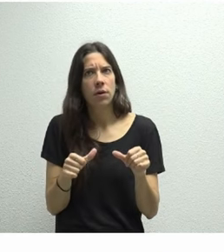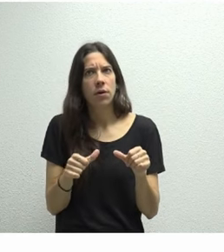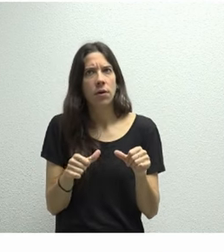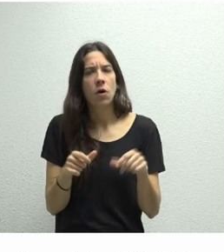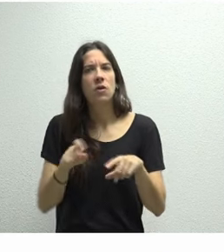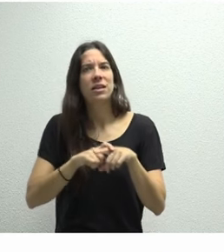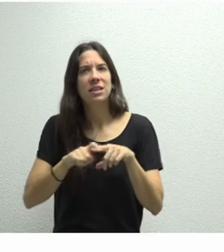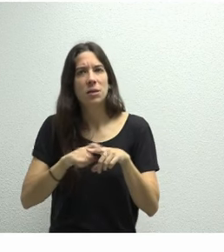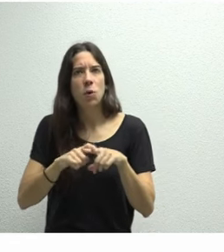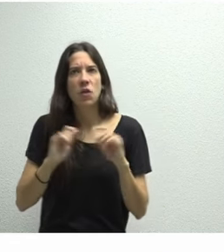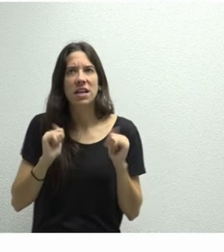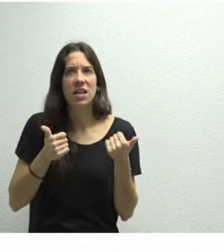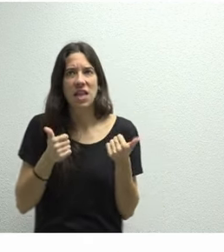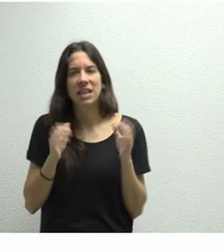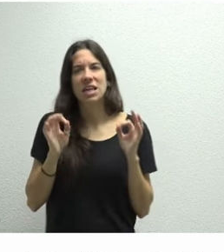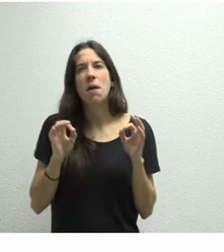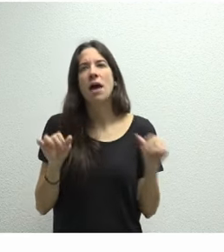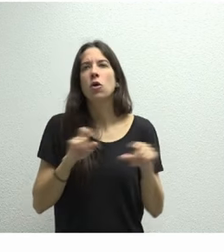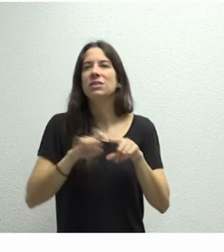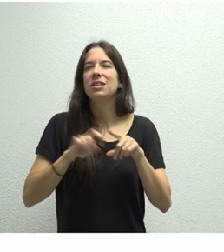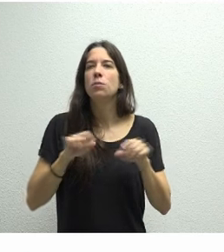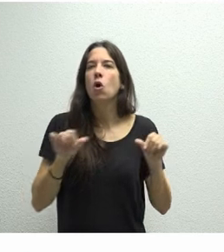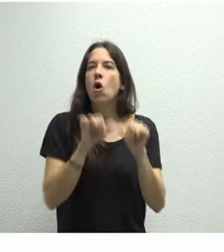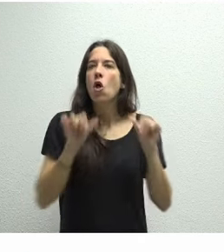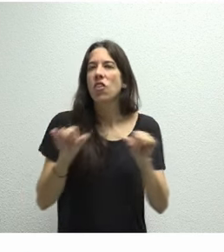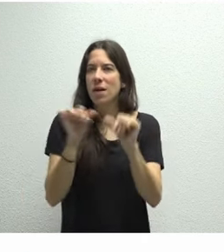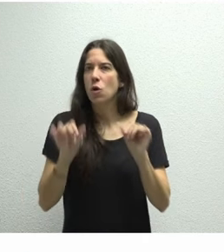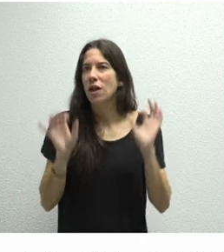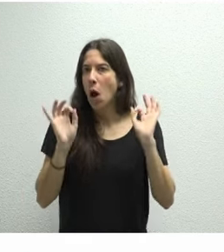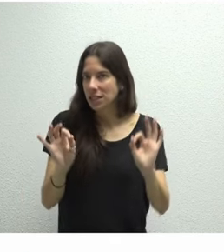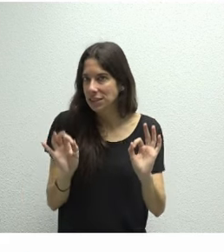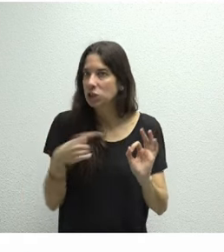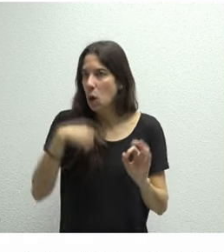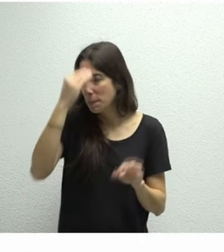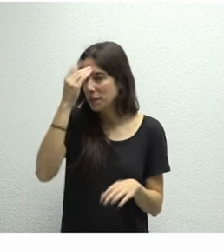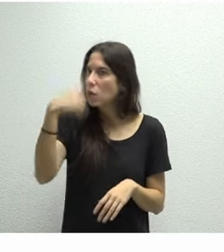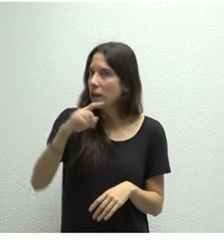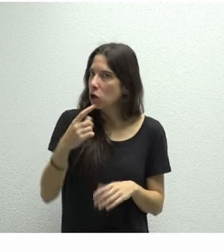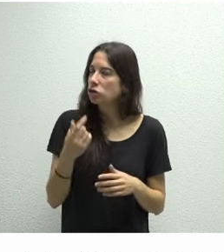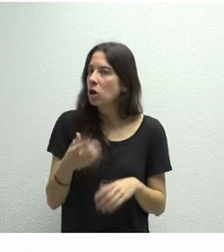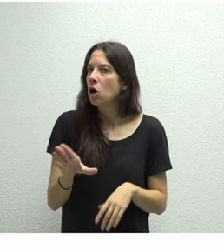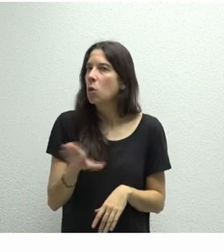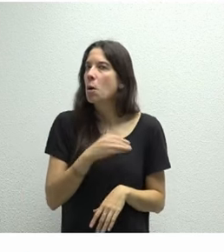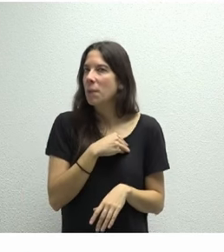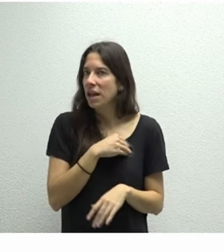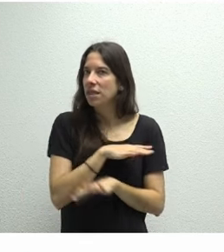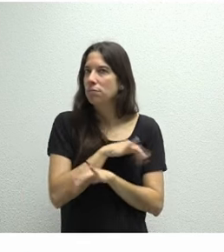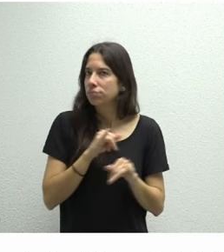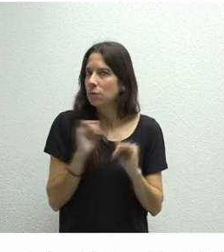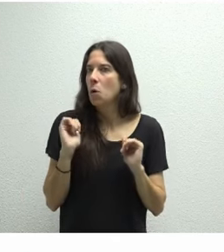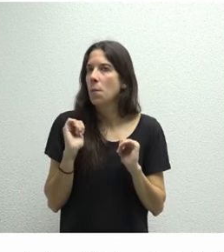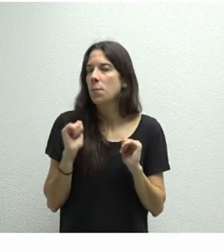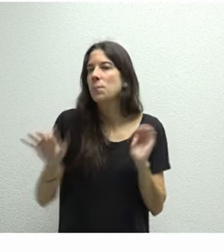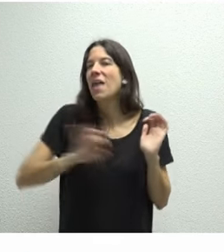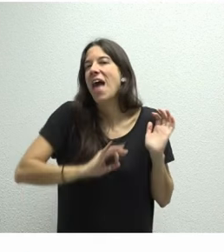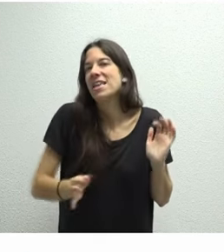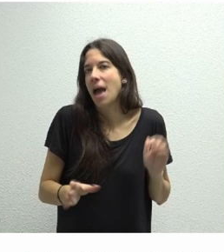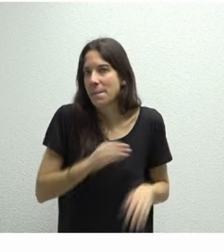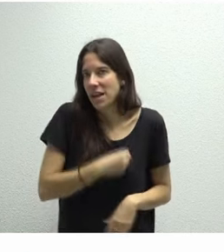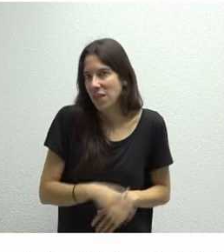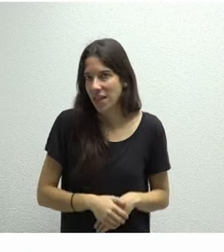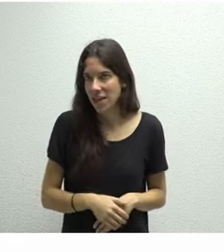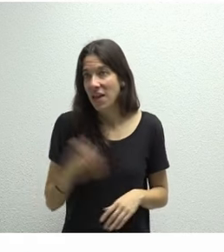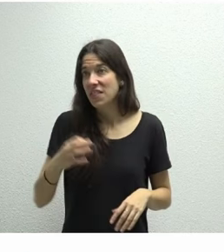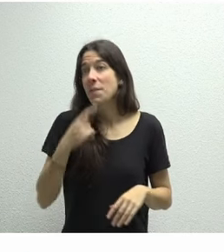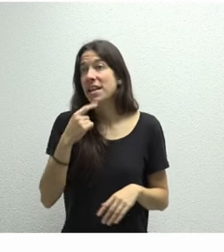de iniciativa y de modelo y por tanto creo que se merecen una medalla no nos merecemos una medalla lo tendría que haber puesto en color oro